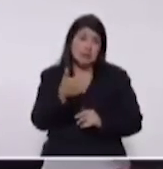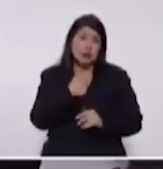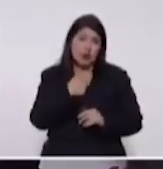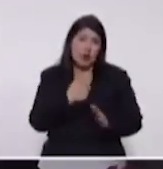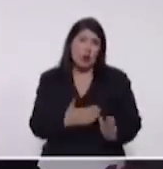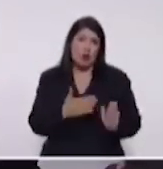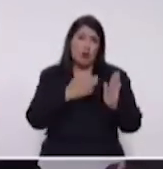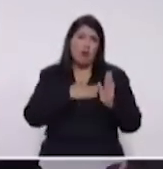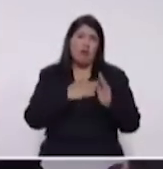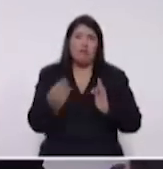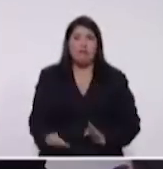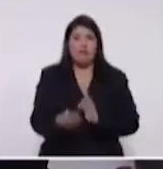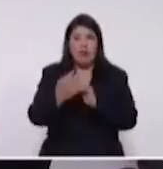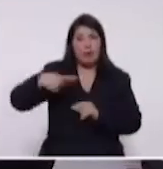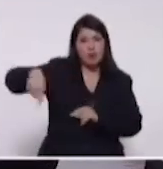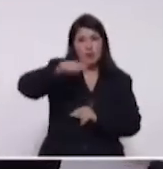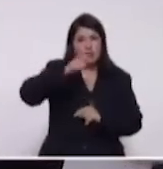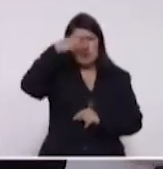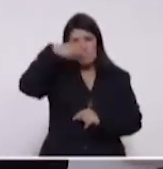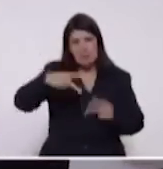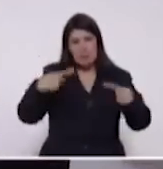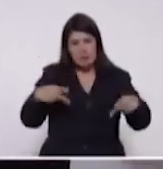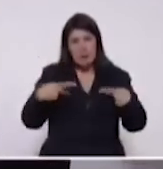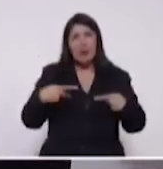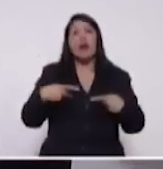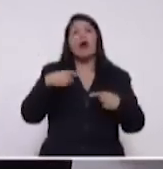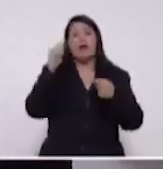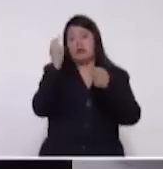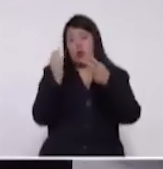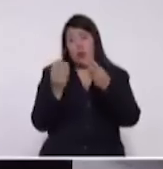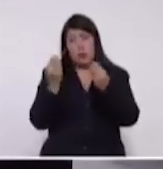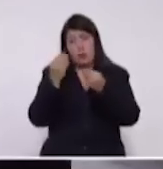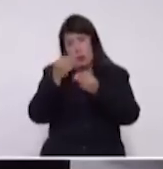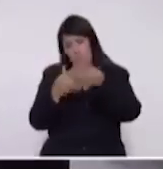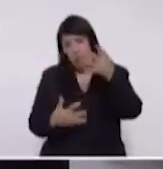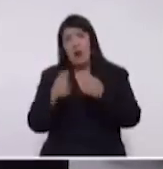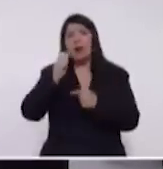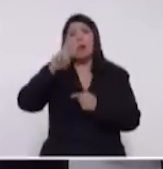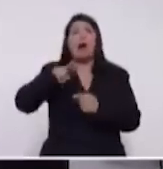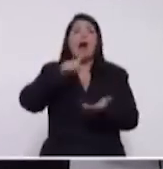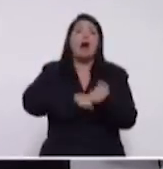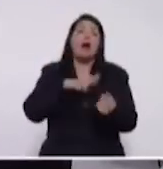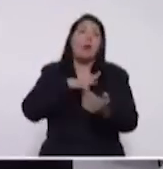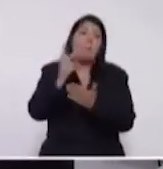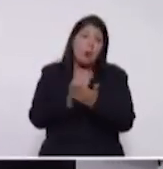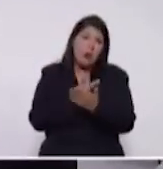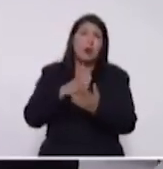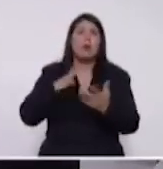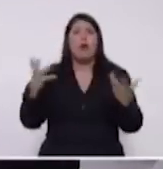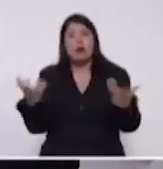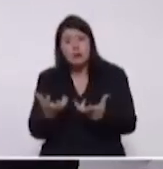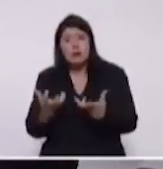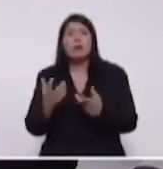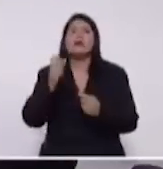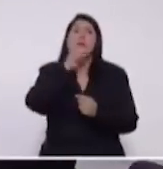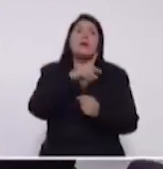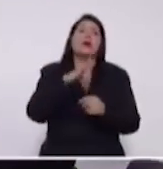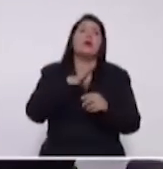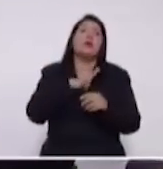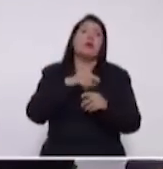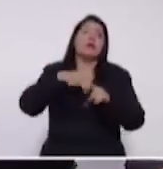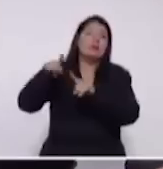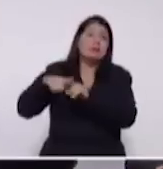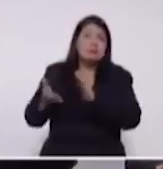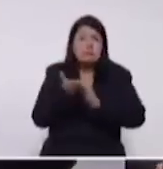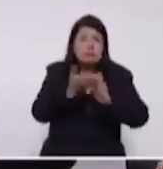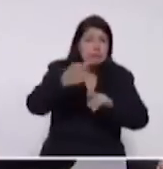que hice frente a los mexicanos, que muchos de ellos tienen que ver con programas, con acciones o con obras públicas